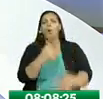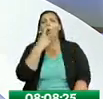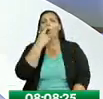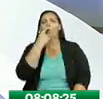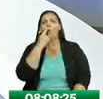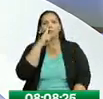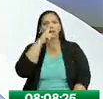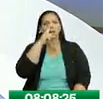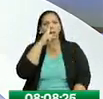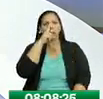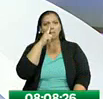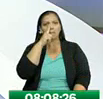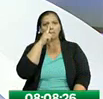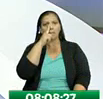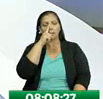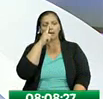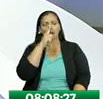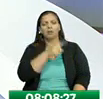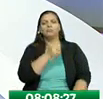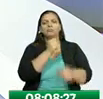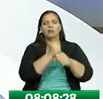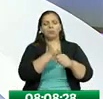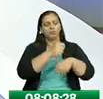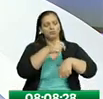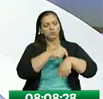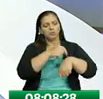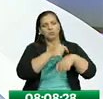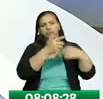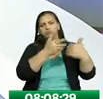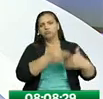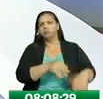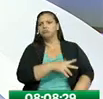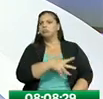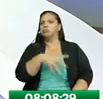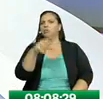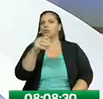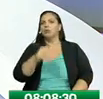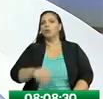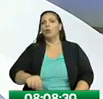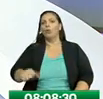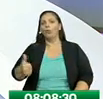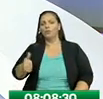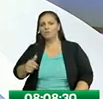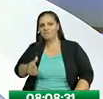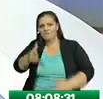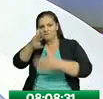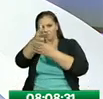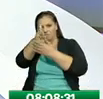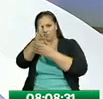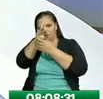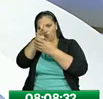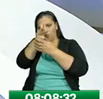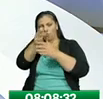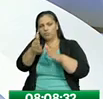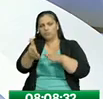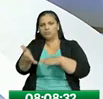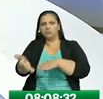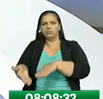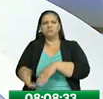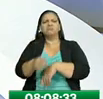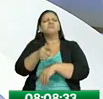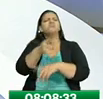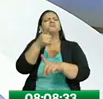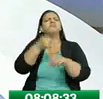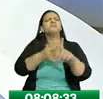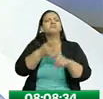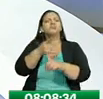cuando el hombre salió de su trabajo. La víctima era conocida como el chino Latin King. La policía